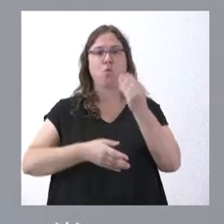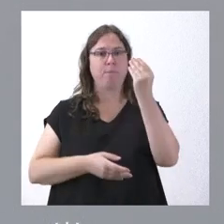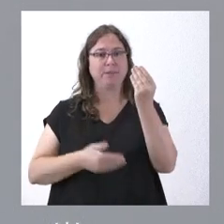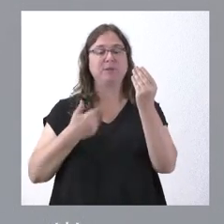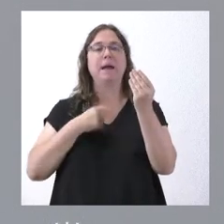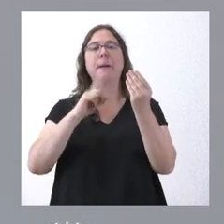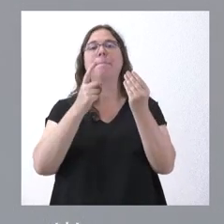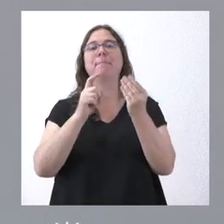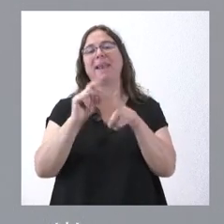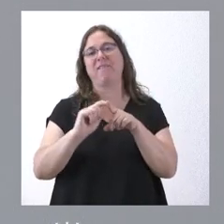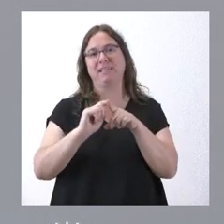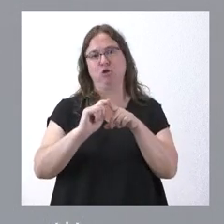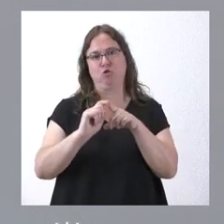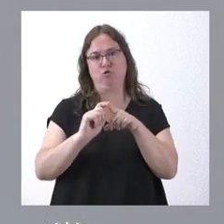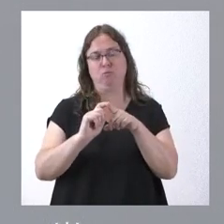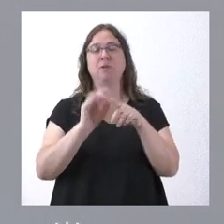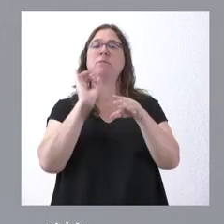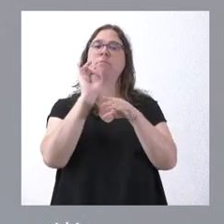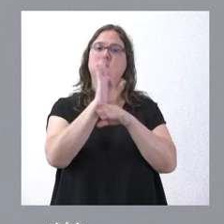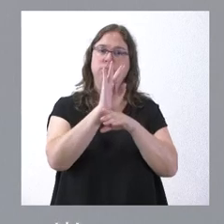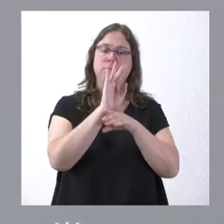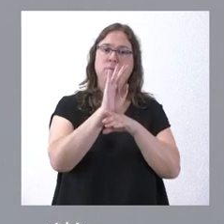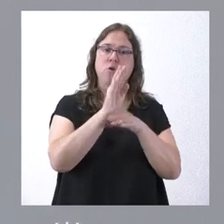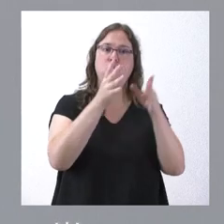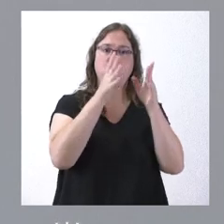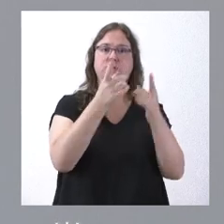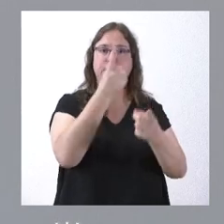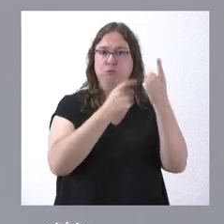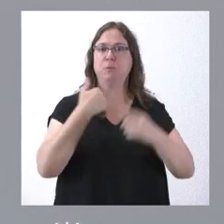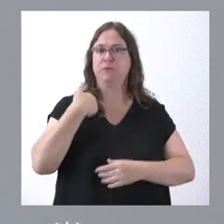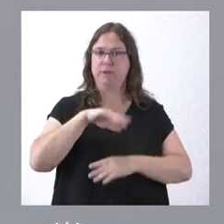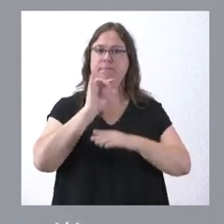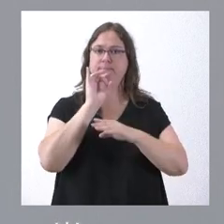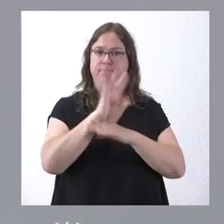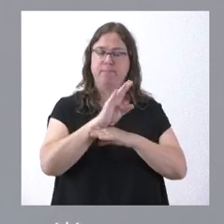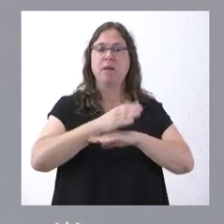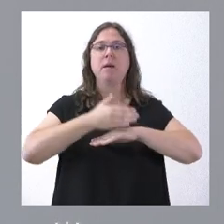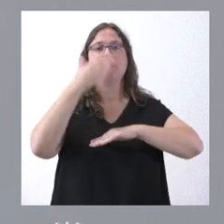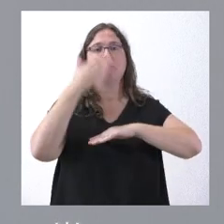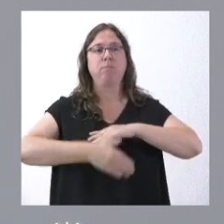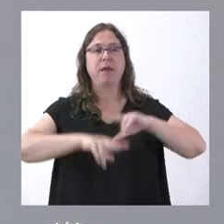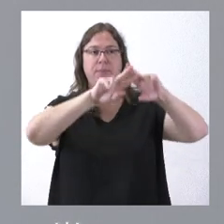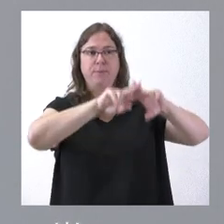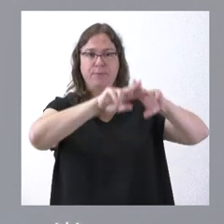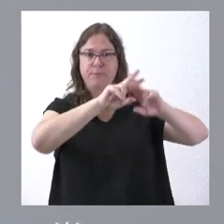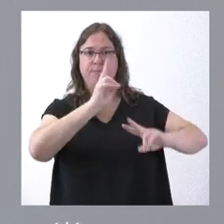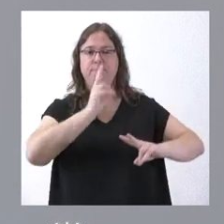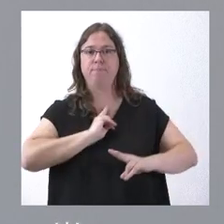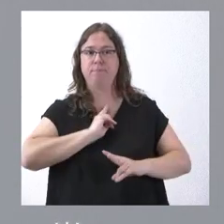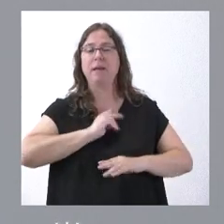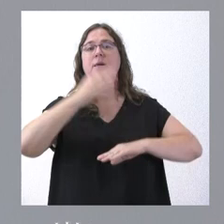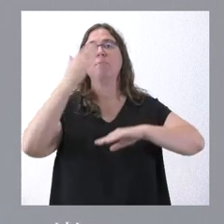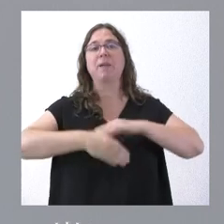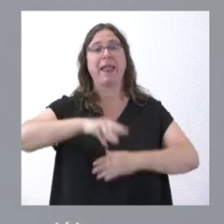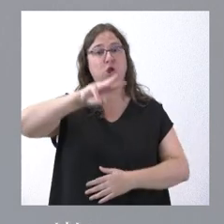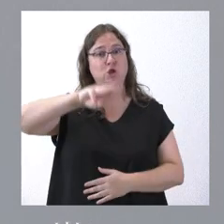primera versión, fue remitido al Consejo Consultivo, hay un plazo para su resolución. Tenemos tres meses desde